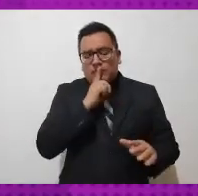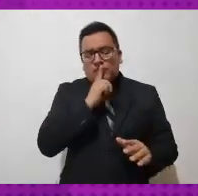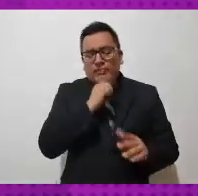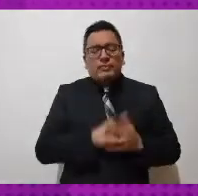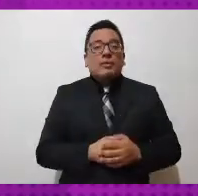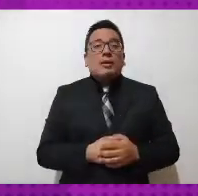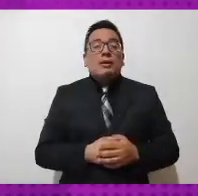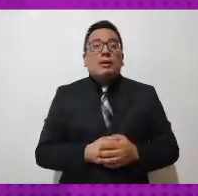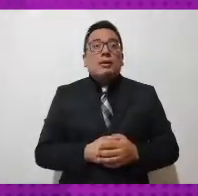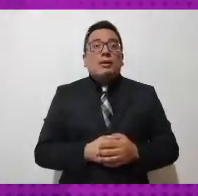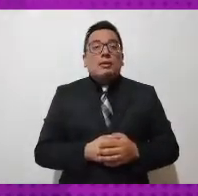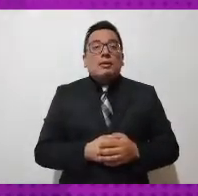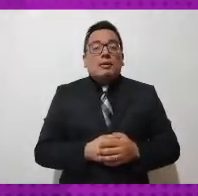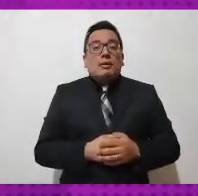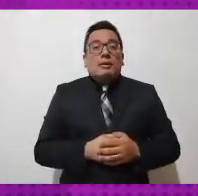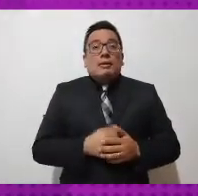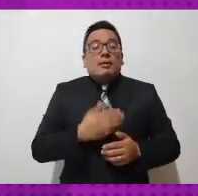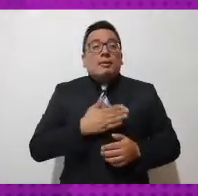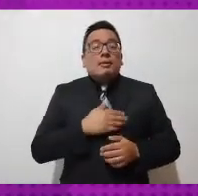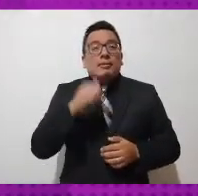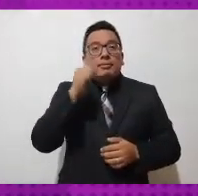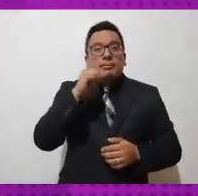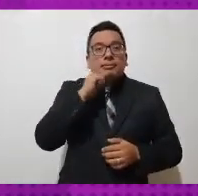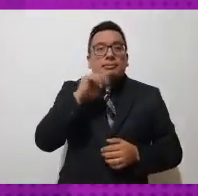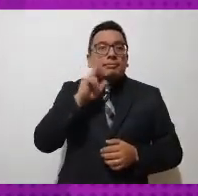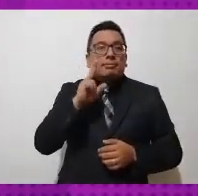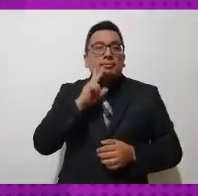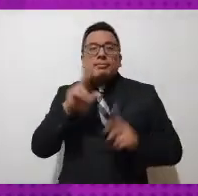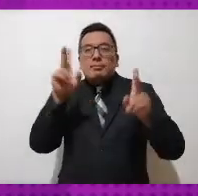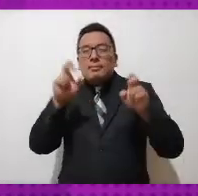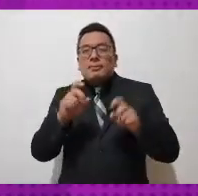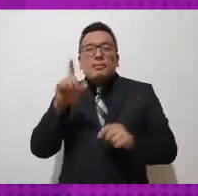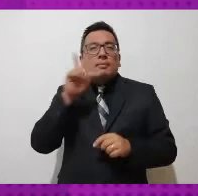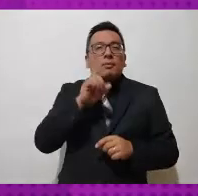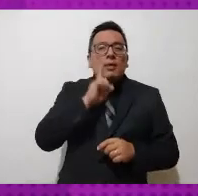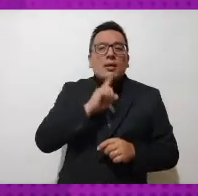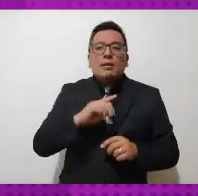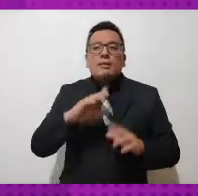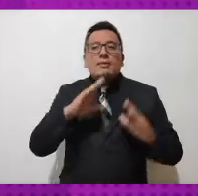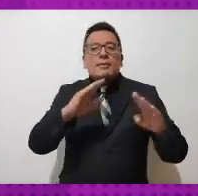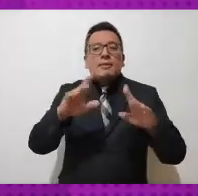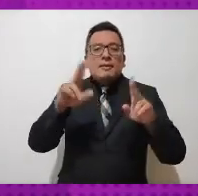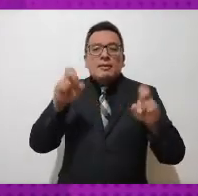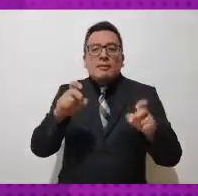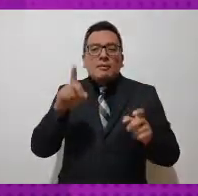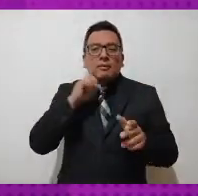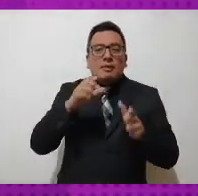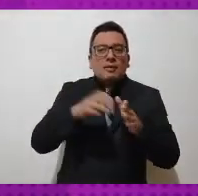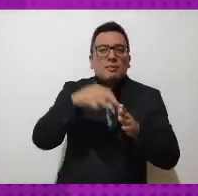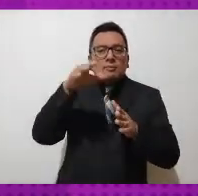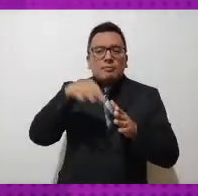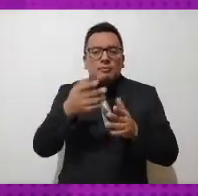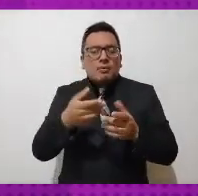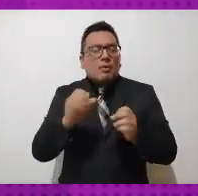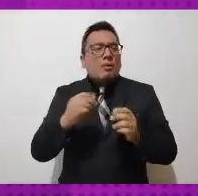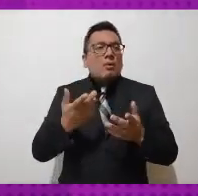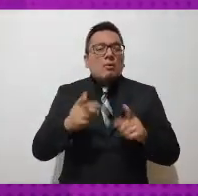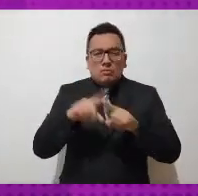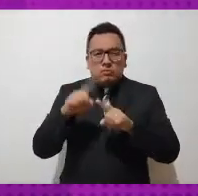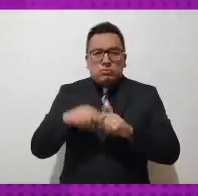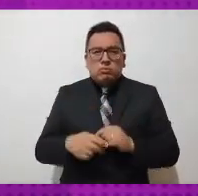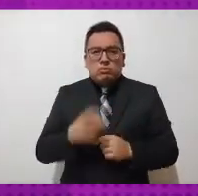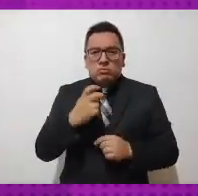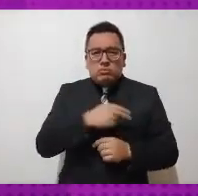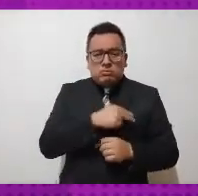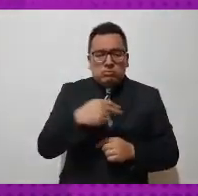sobre todo en el tema de mujeres. Me dedicaba yo a dar capacitaciones sobre tema de voto femenino, lucha feminista, y pues